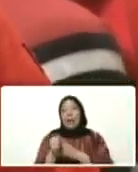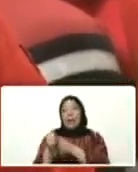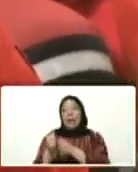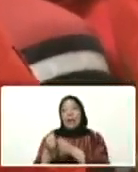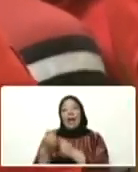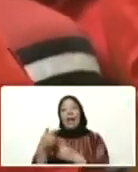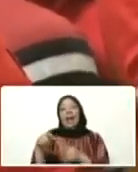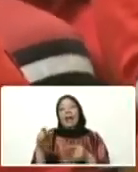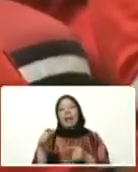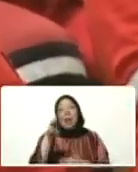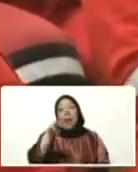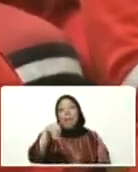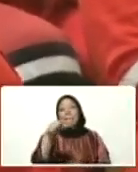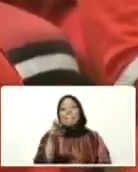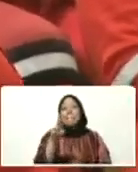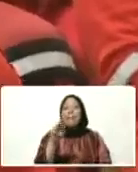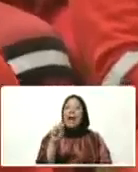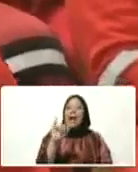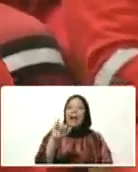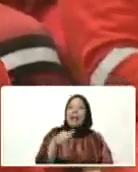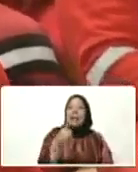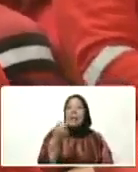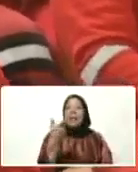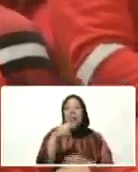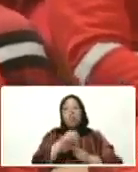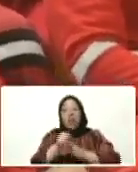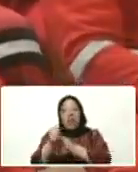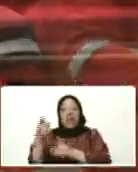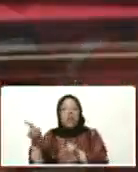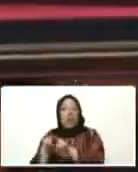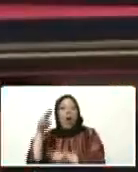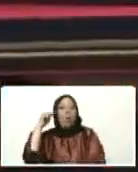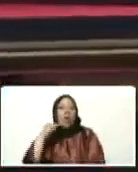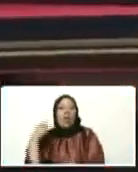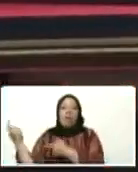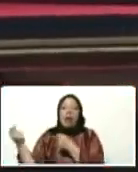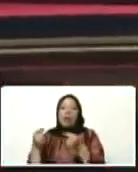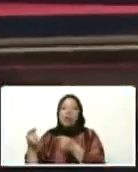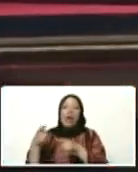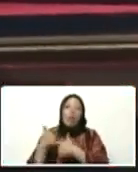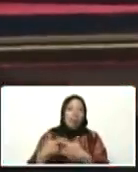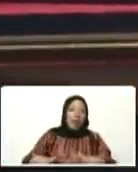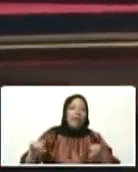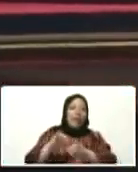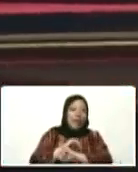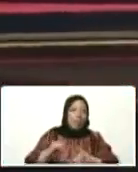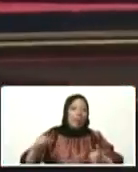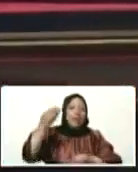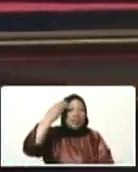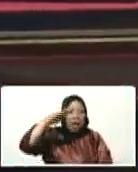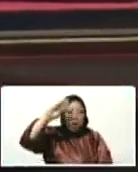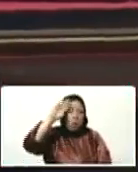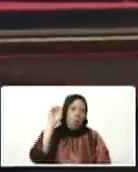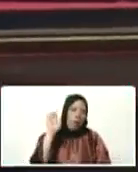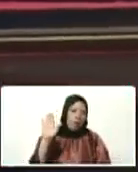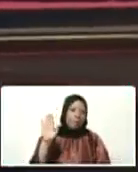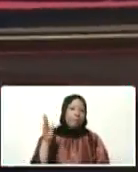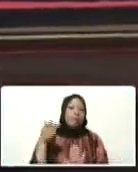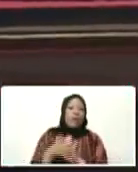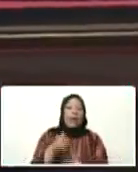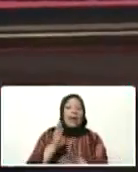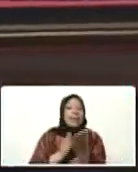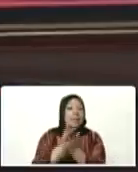el domingo 14 de agosto en lo que fue este acto sublime que el pueblo de Cuba recordará por